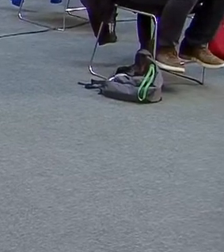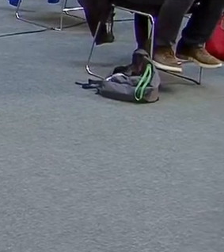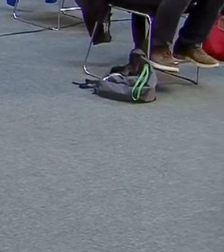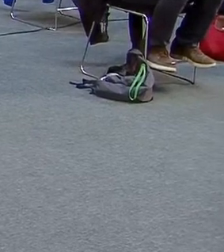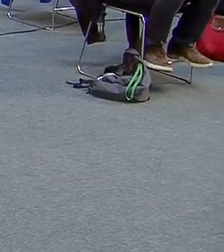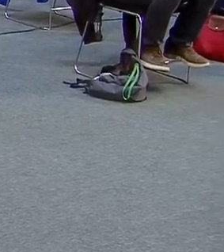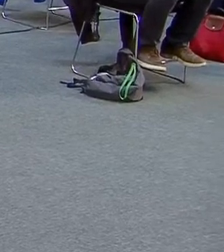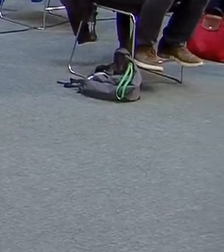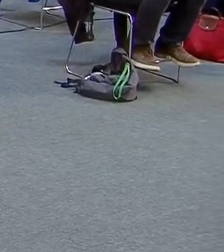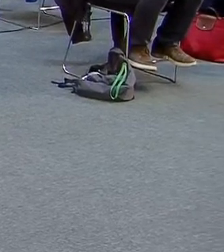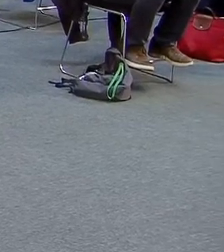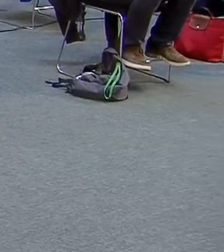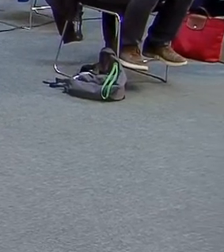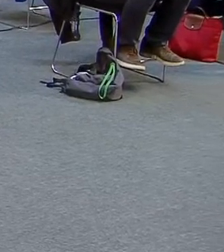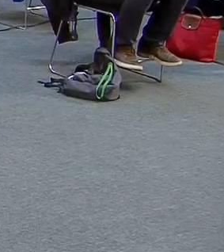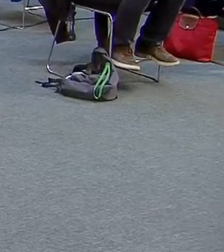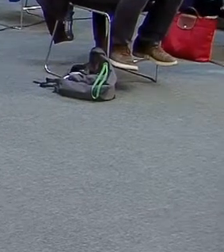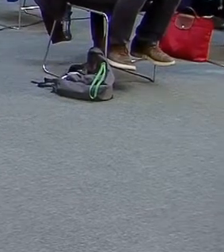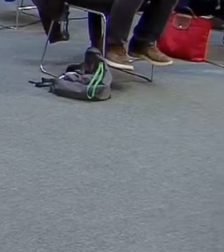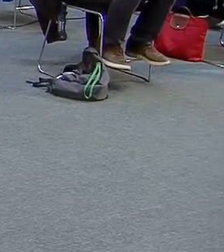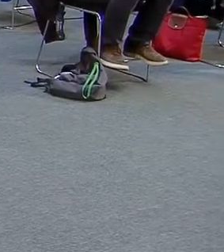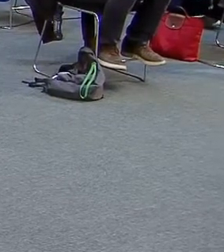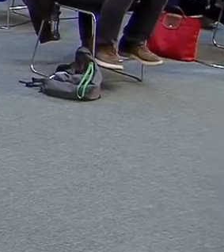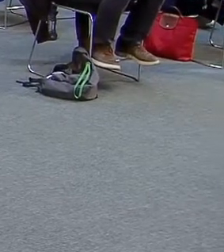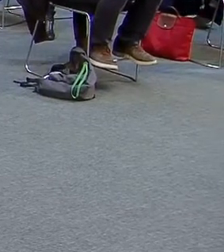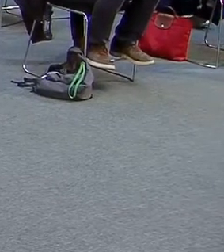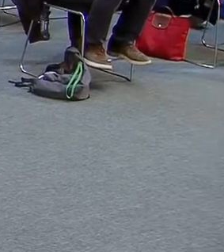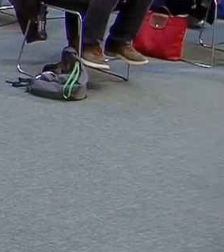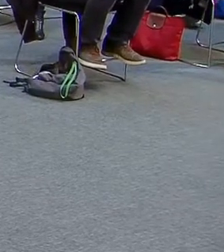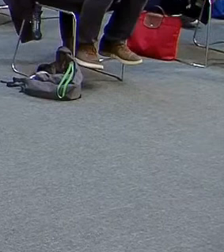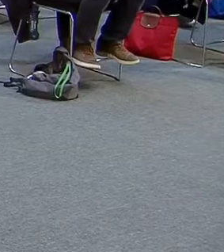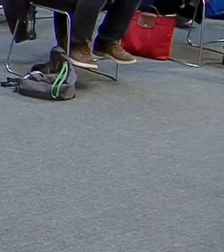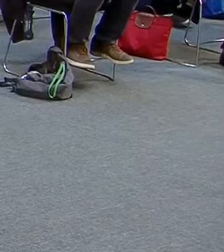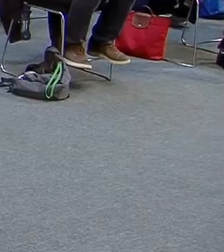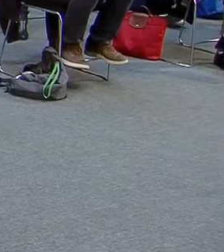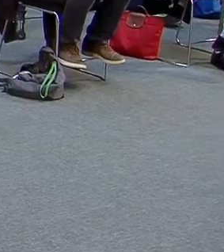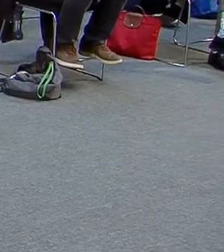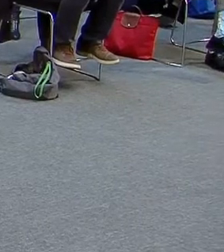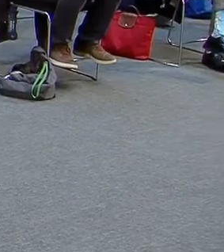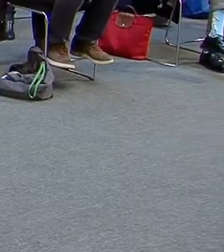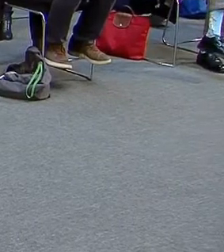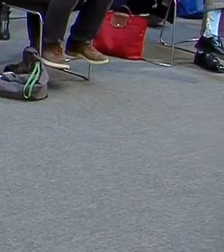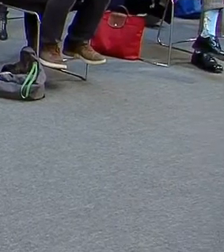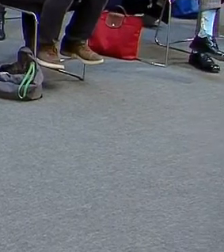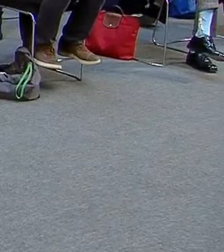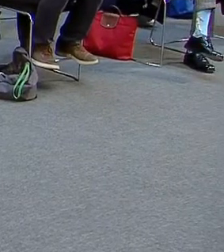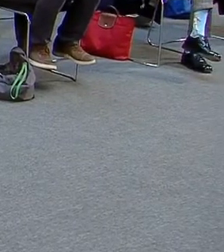o cinco de todo el periodo neoliberal